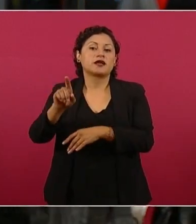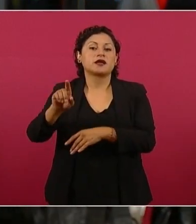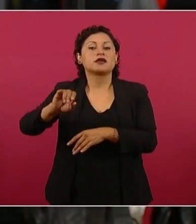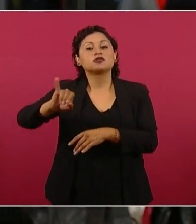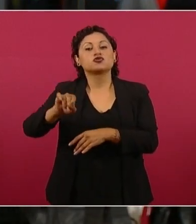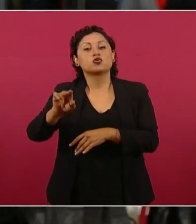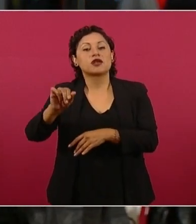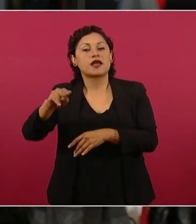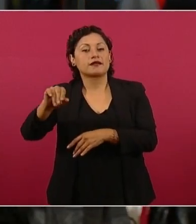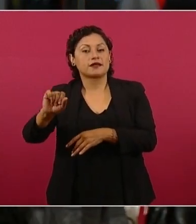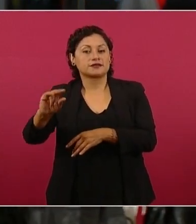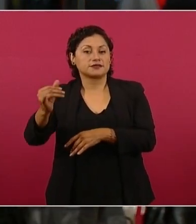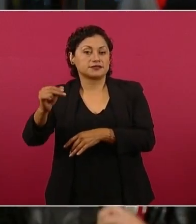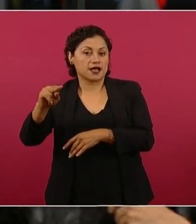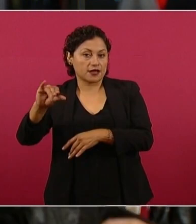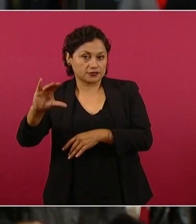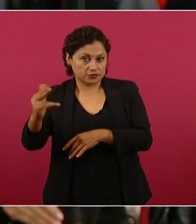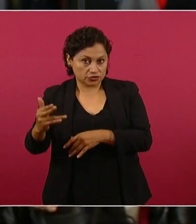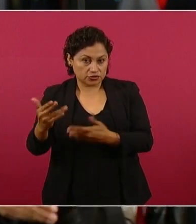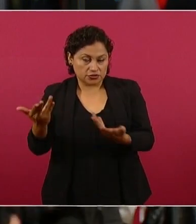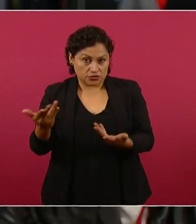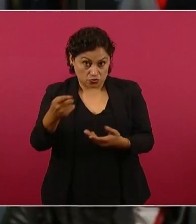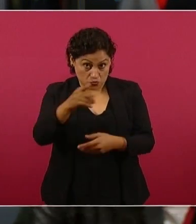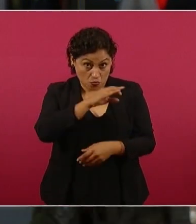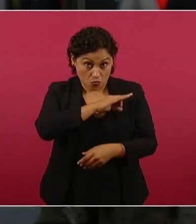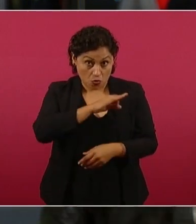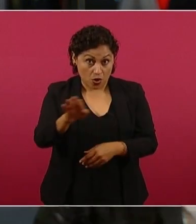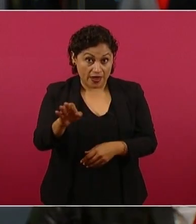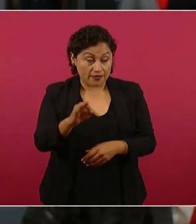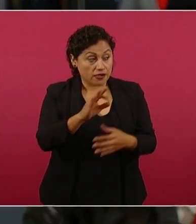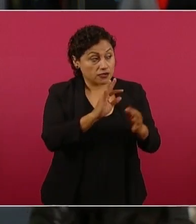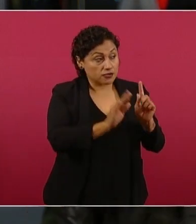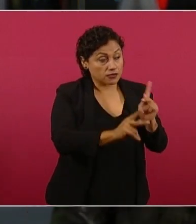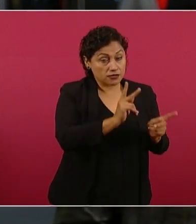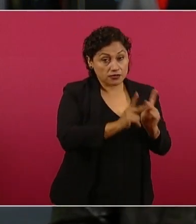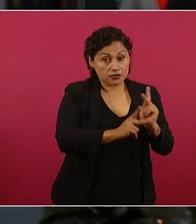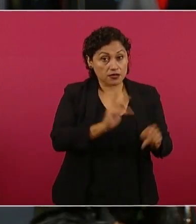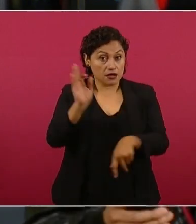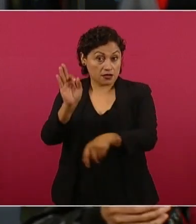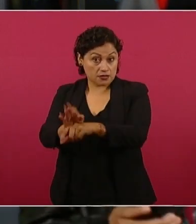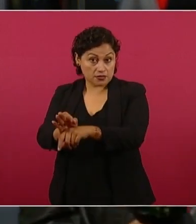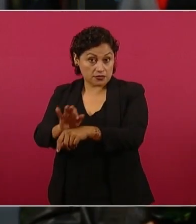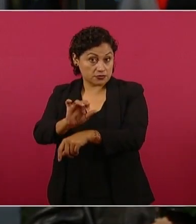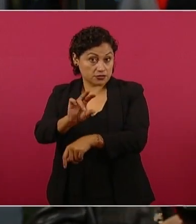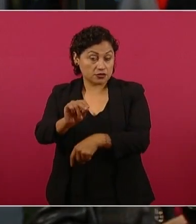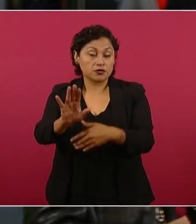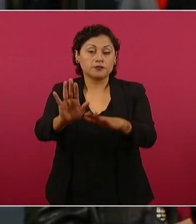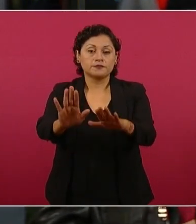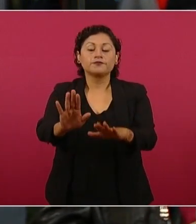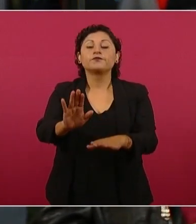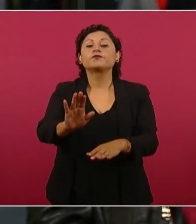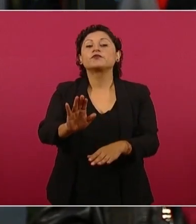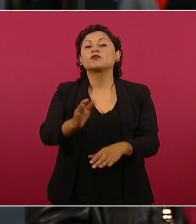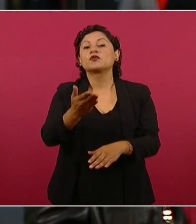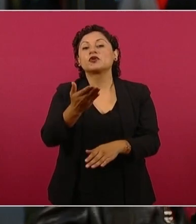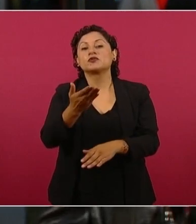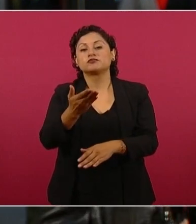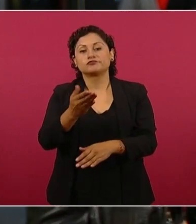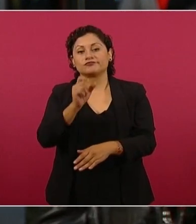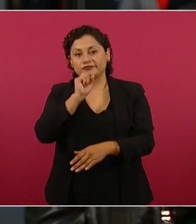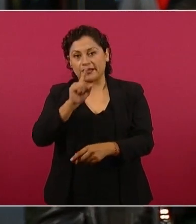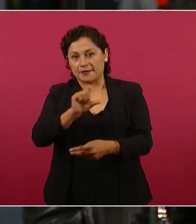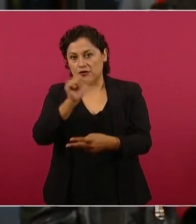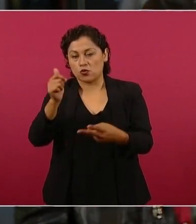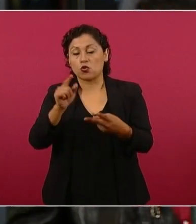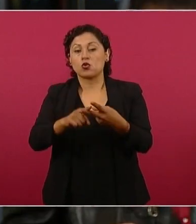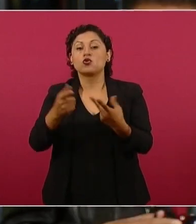presidente, esa es otra, para aprovechar, el día de ayer en Hidalgo, bueno, pues hay manifestantes